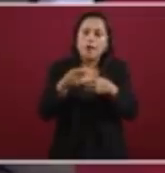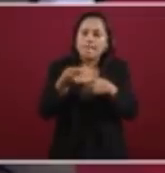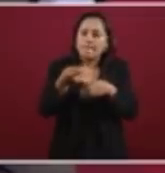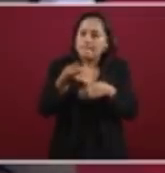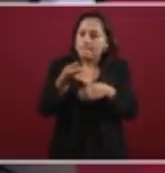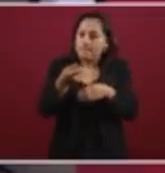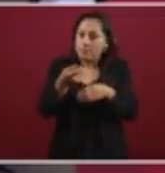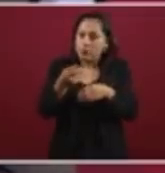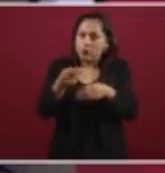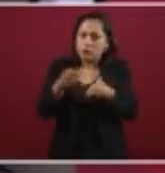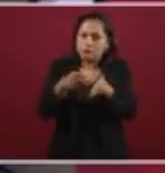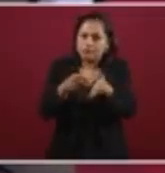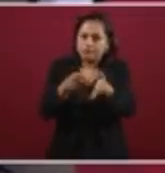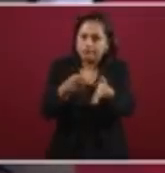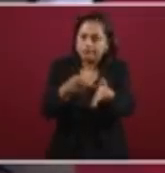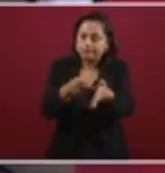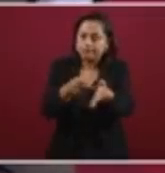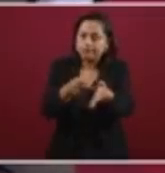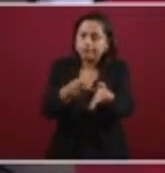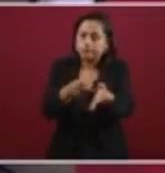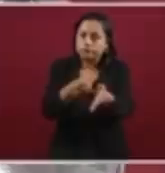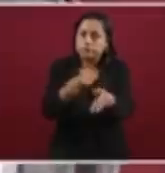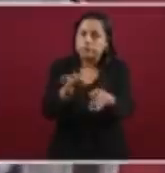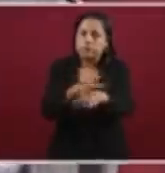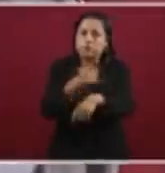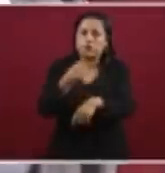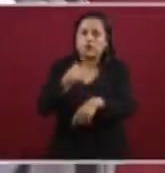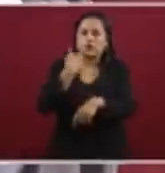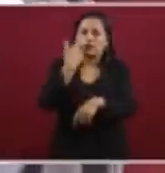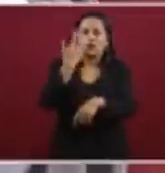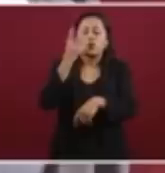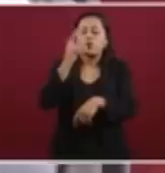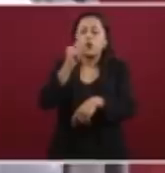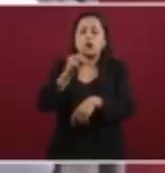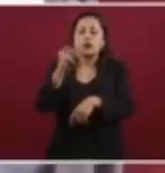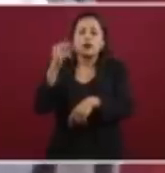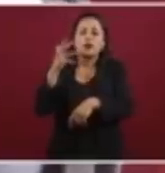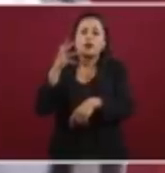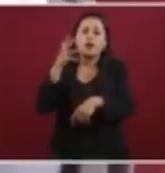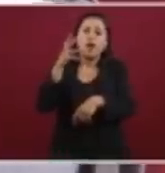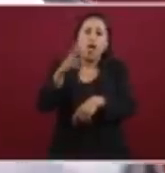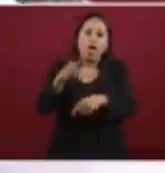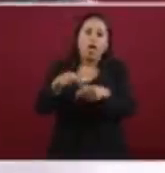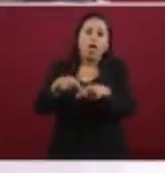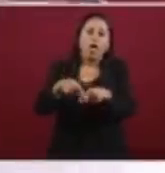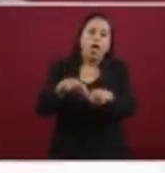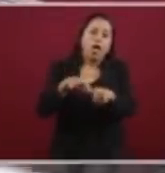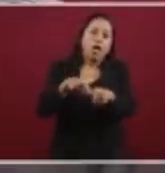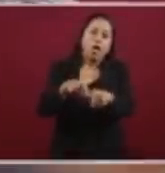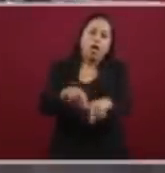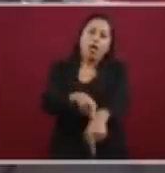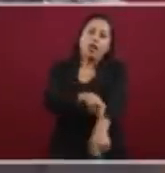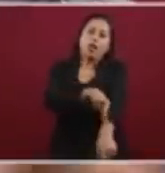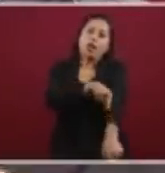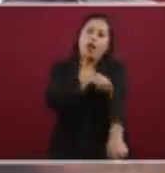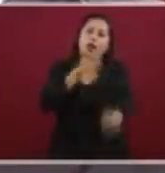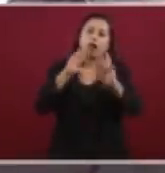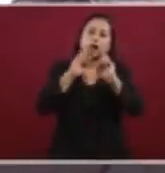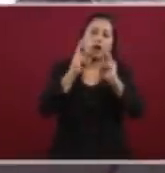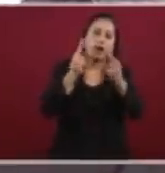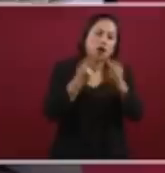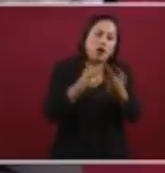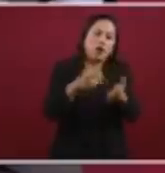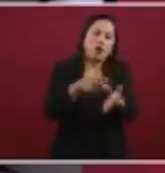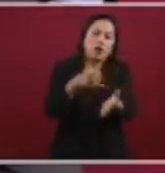encontrarnos si es posible pero en las comunidades de los pueblos ya esté